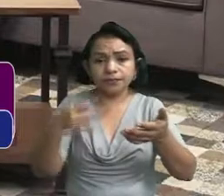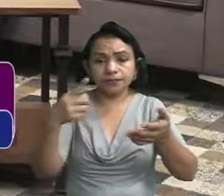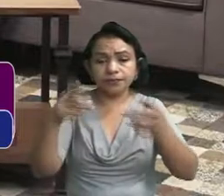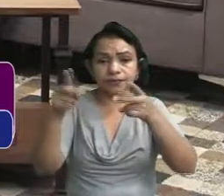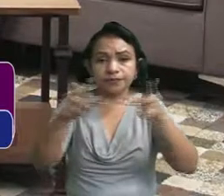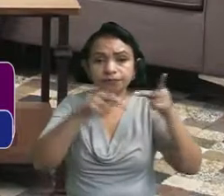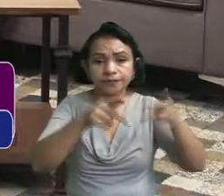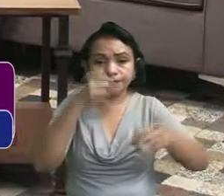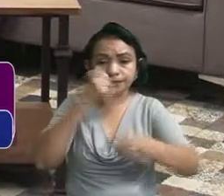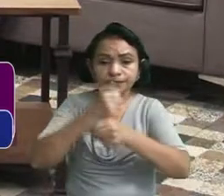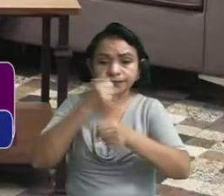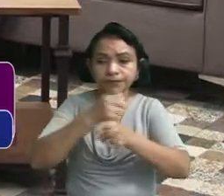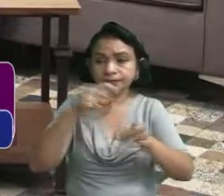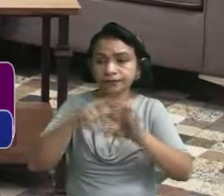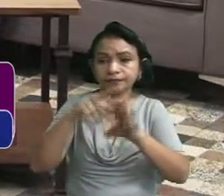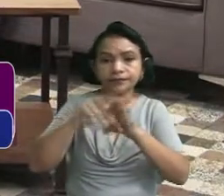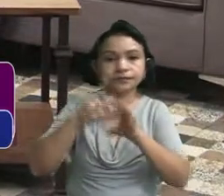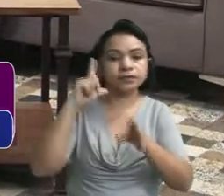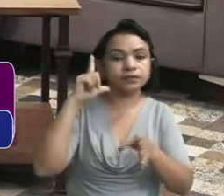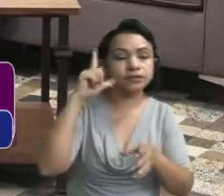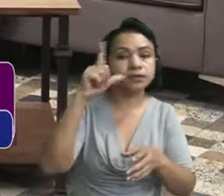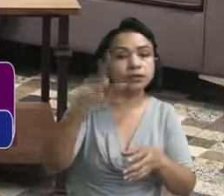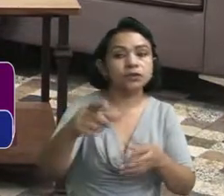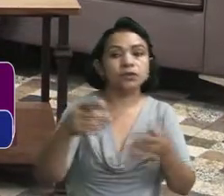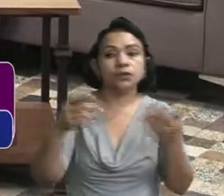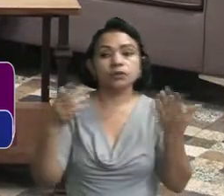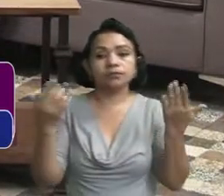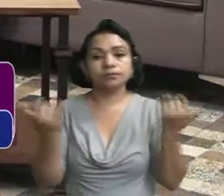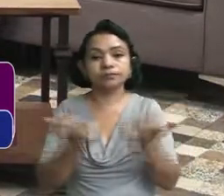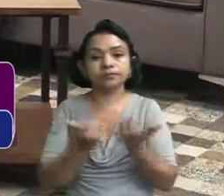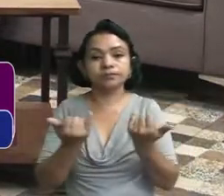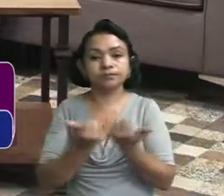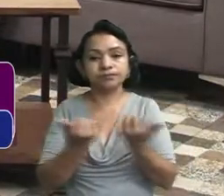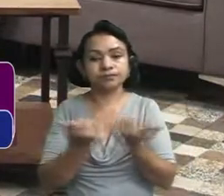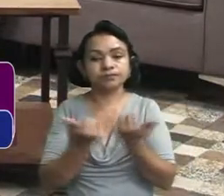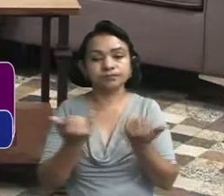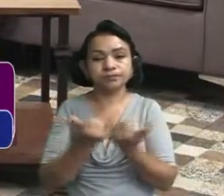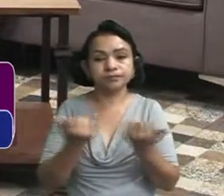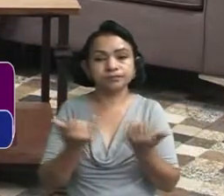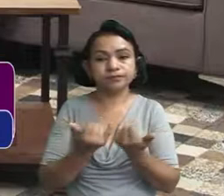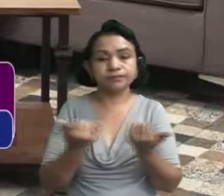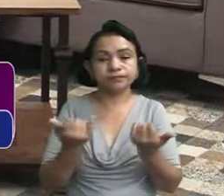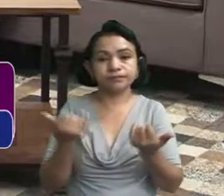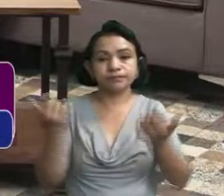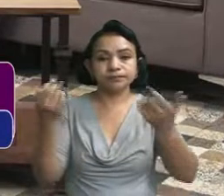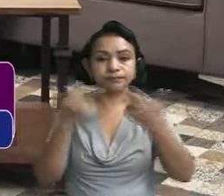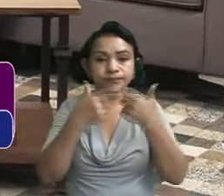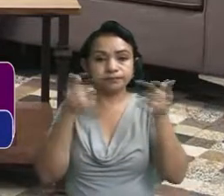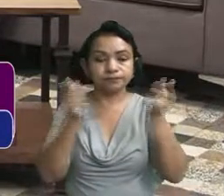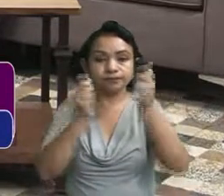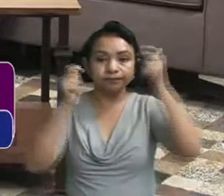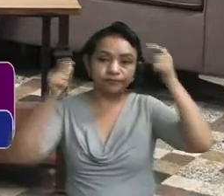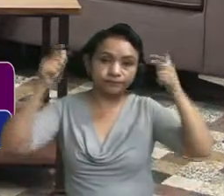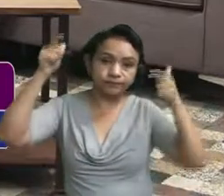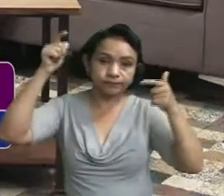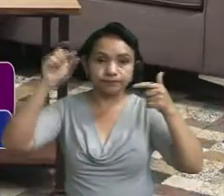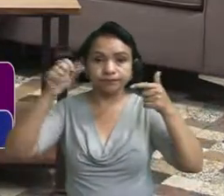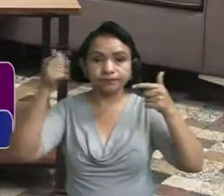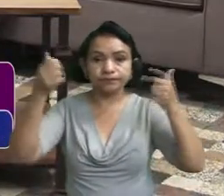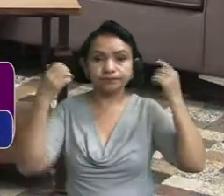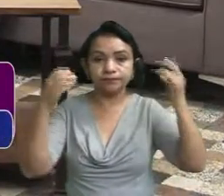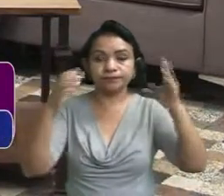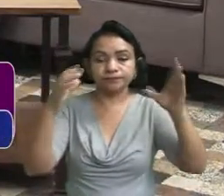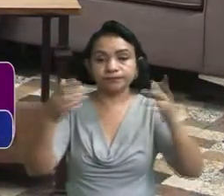campesinos, de los patriotas que anduvieron en el movimiento sandinista, que implicaba, entre otras cosas,